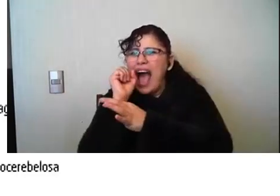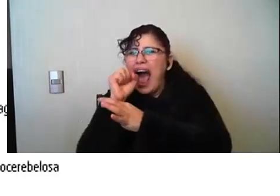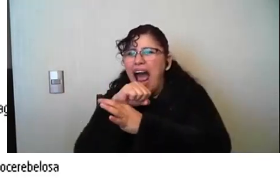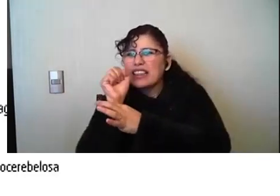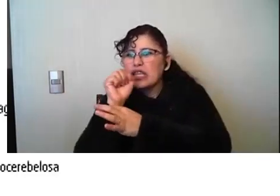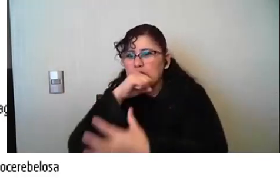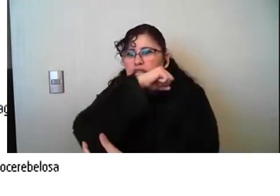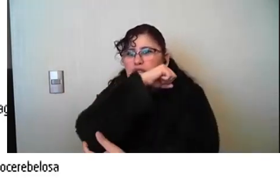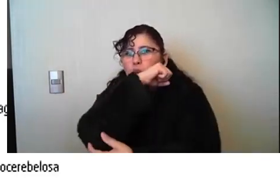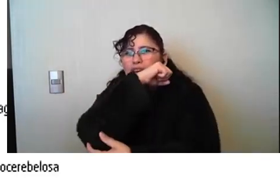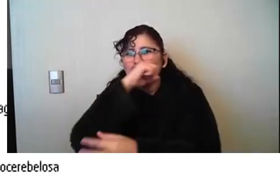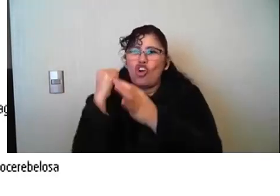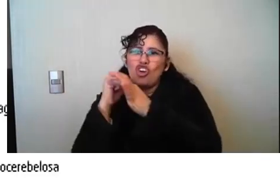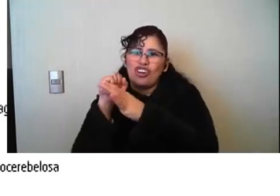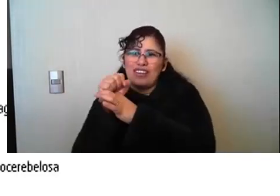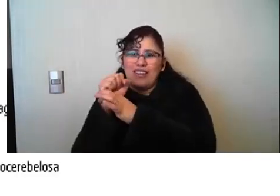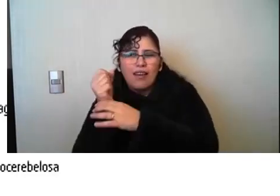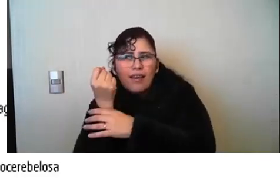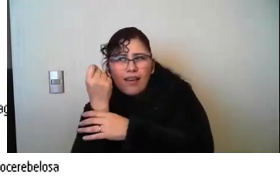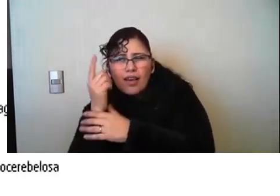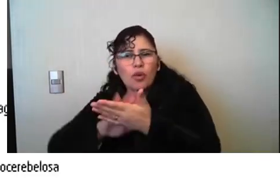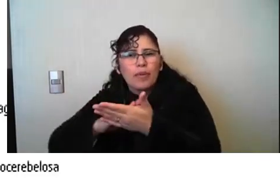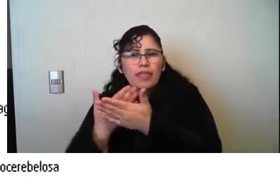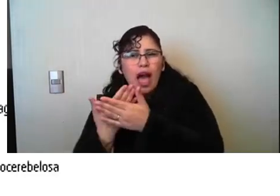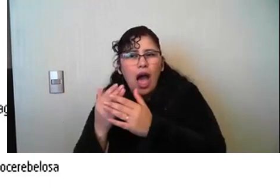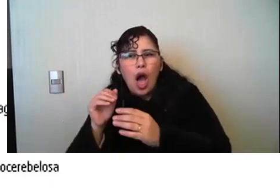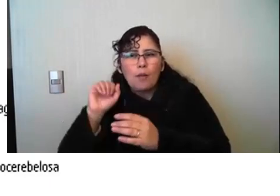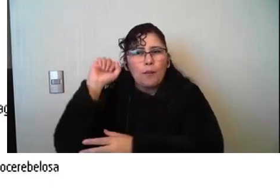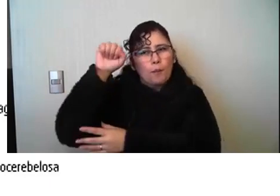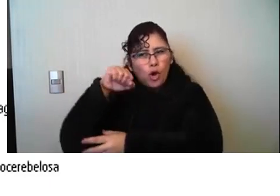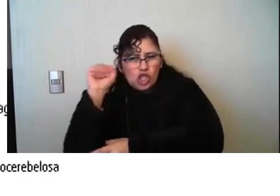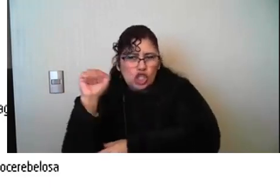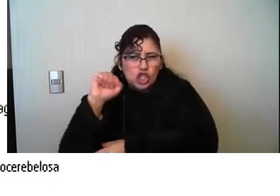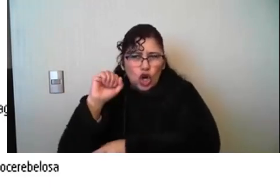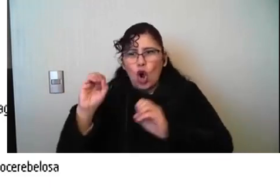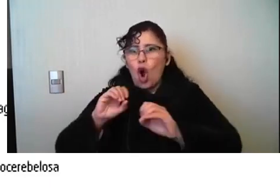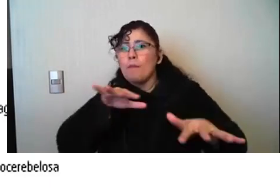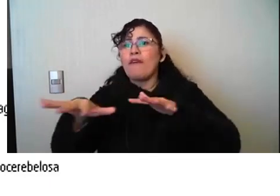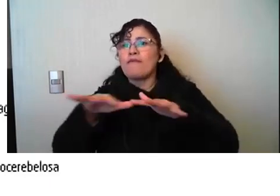detectar posición y movimiento de, en este caso, el resto del cuerpo,